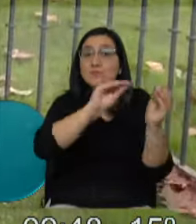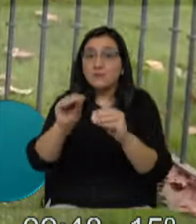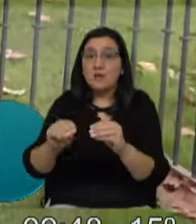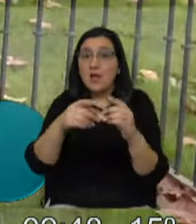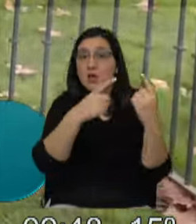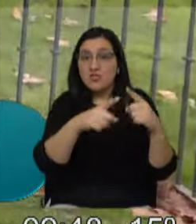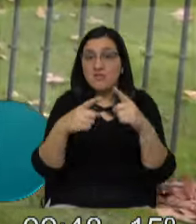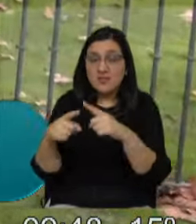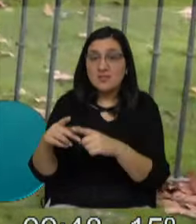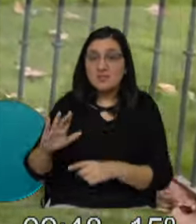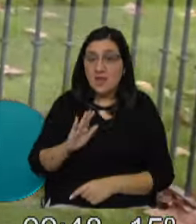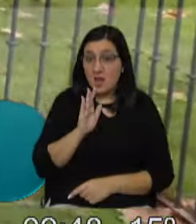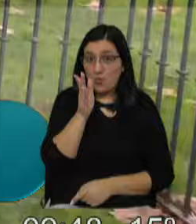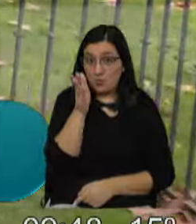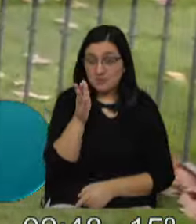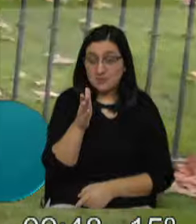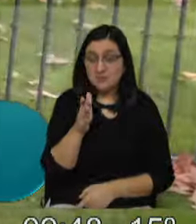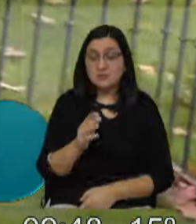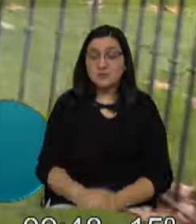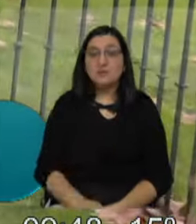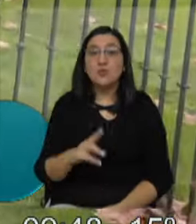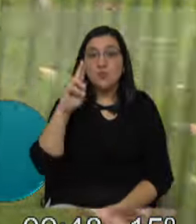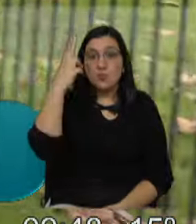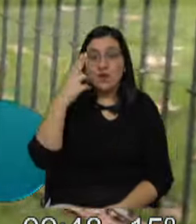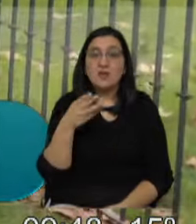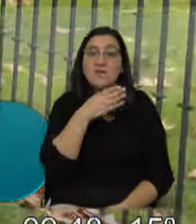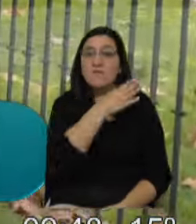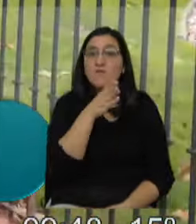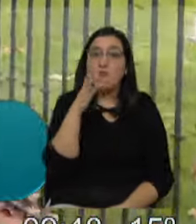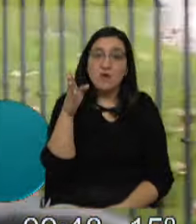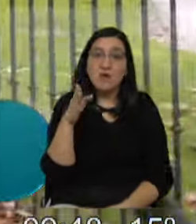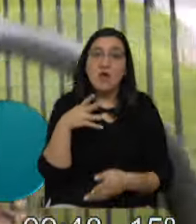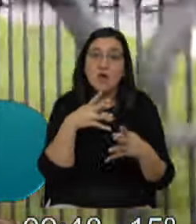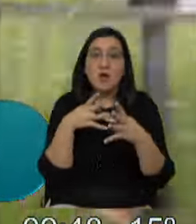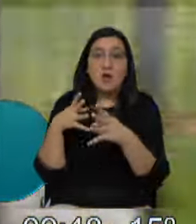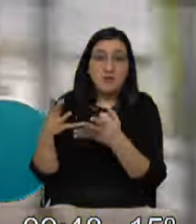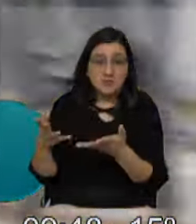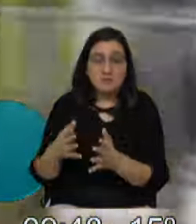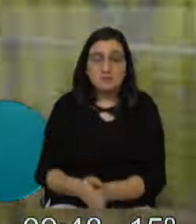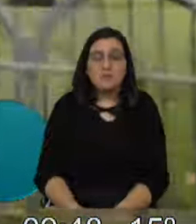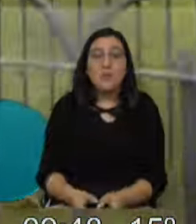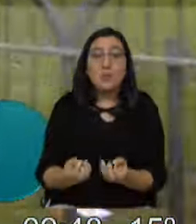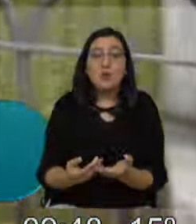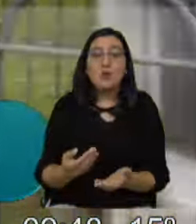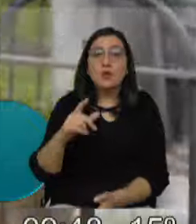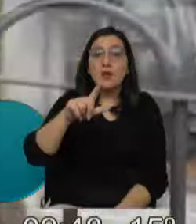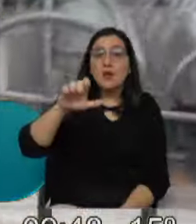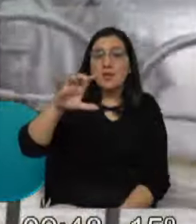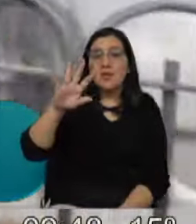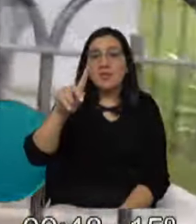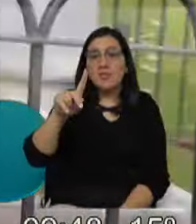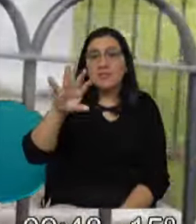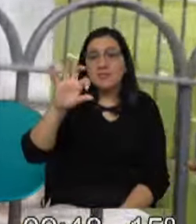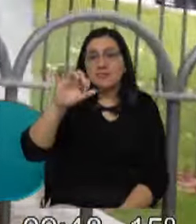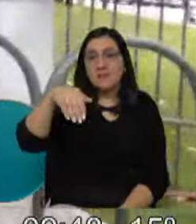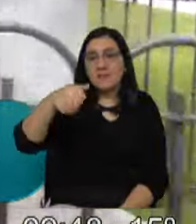distintos, digamos, héroes de nacionales que estuvieron en las grandes gestas, etcétera. Así que, bueno, Manuel Antonio Ledesma, Fito, pará,